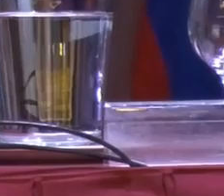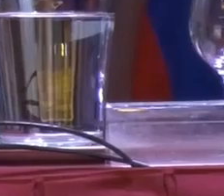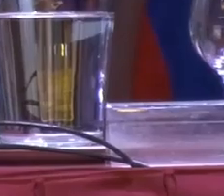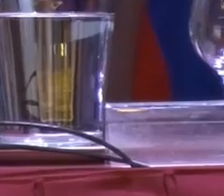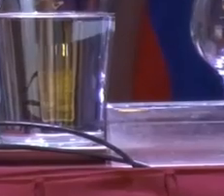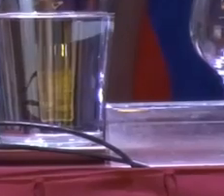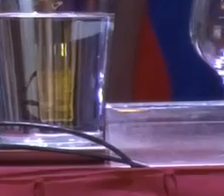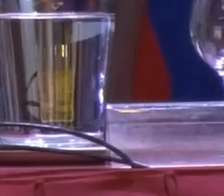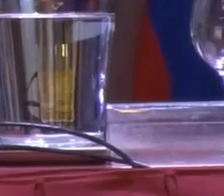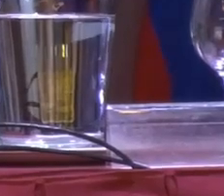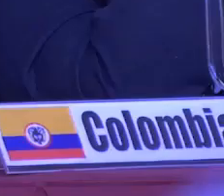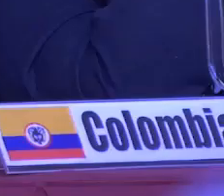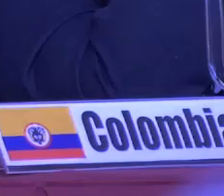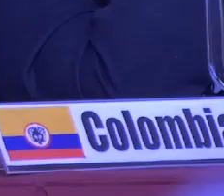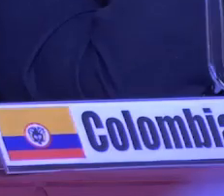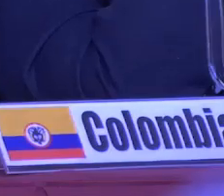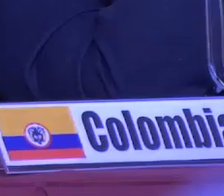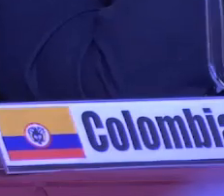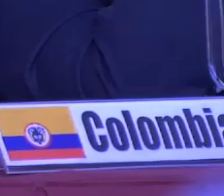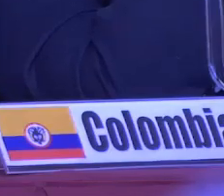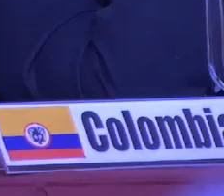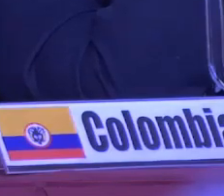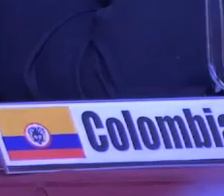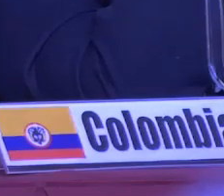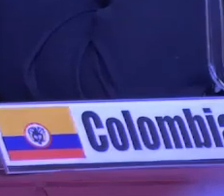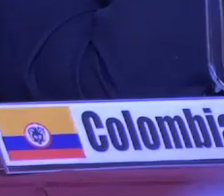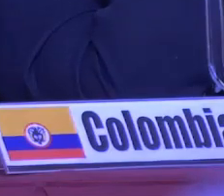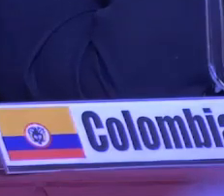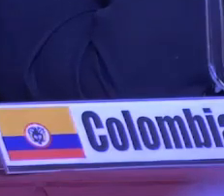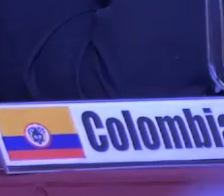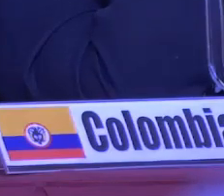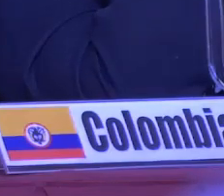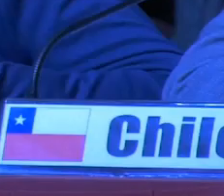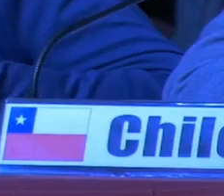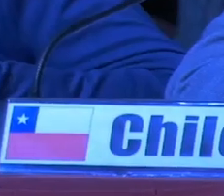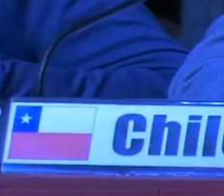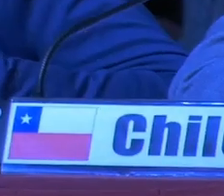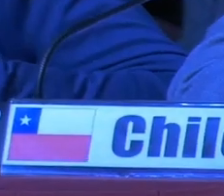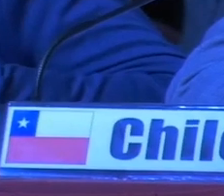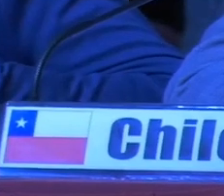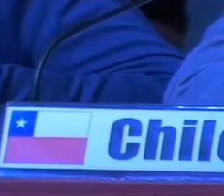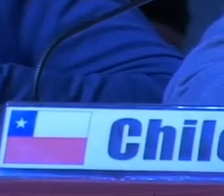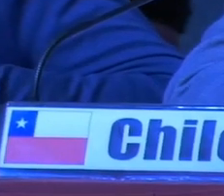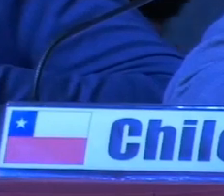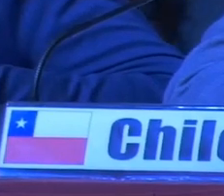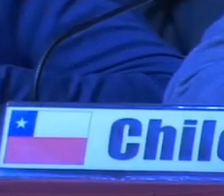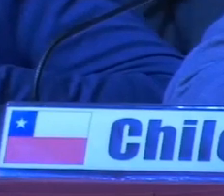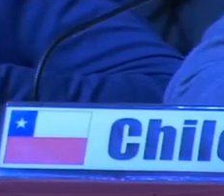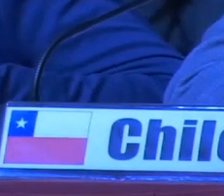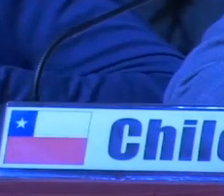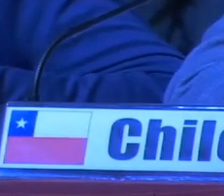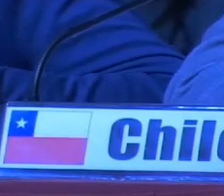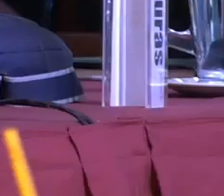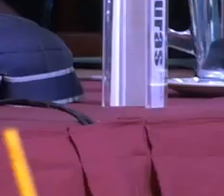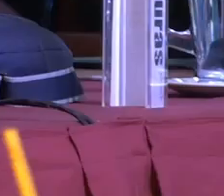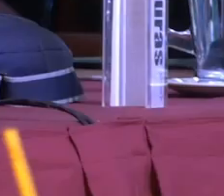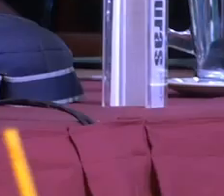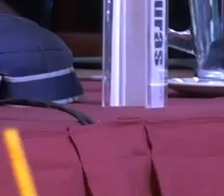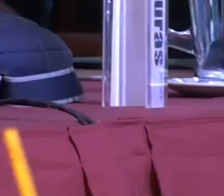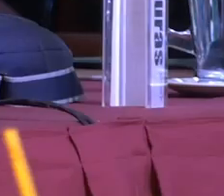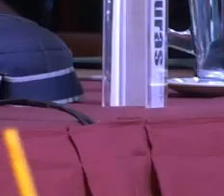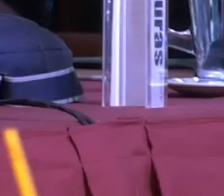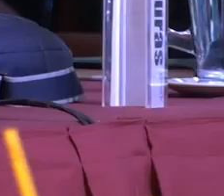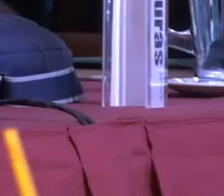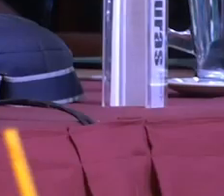alto nivel aprobaron los acuerdos de Cochabamba y adoptaron la hoja de ruta regional para la implementación del ODS 4